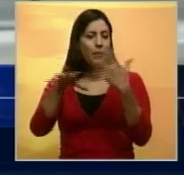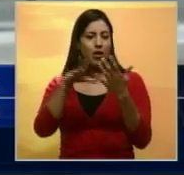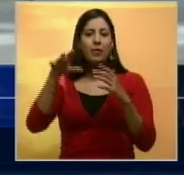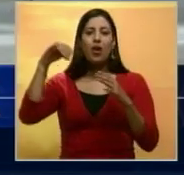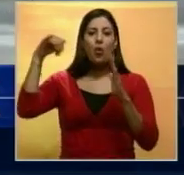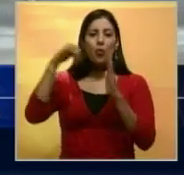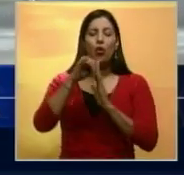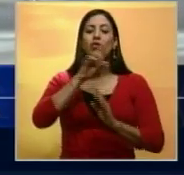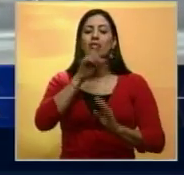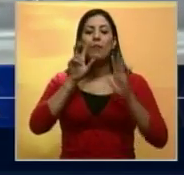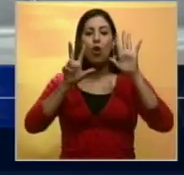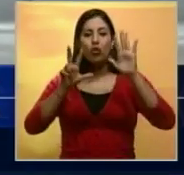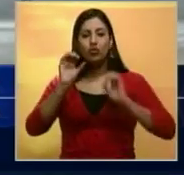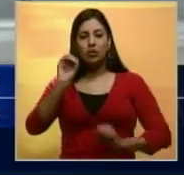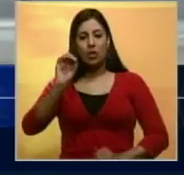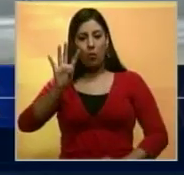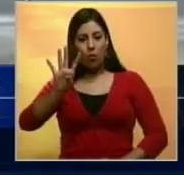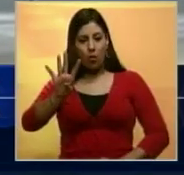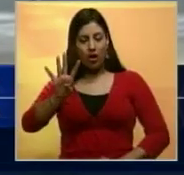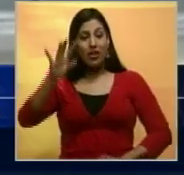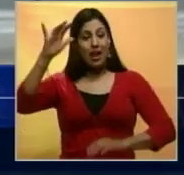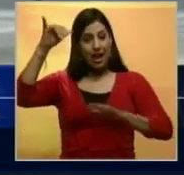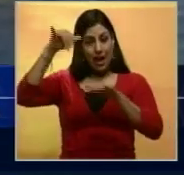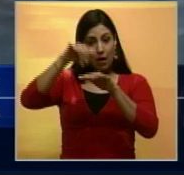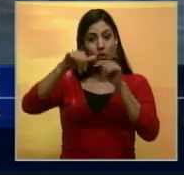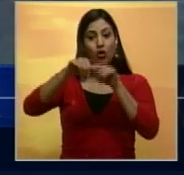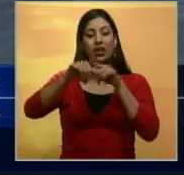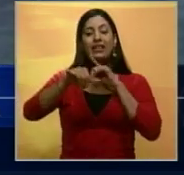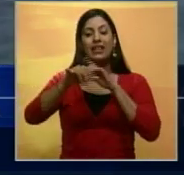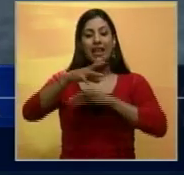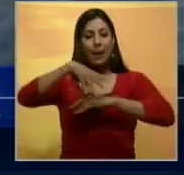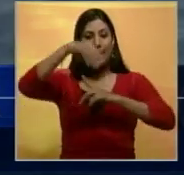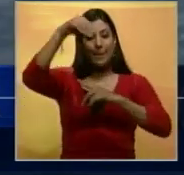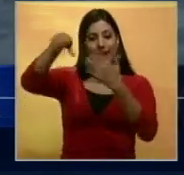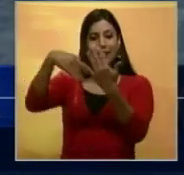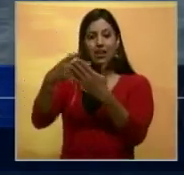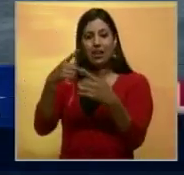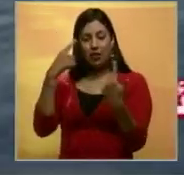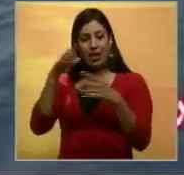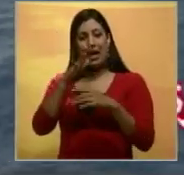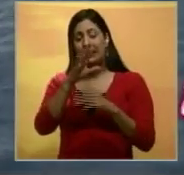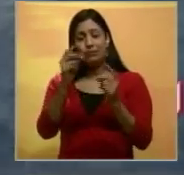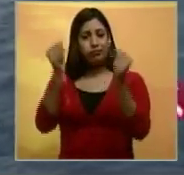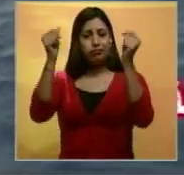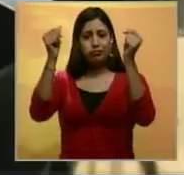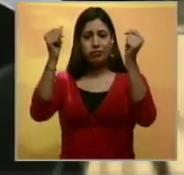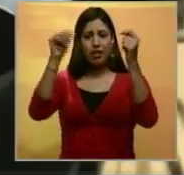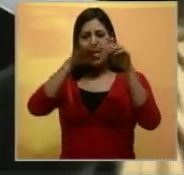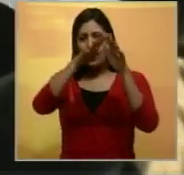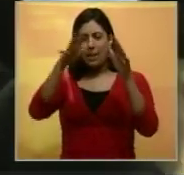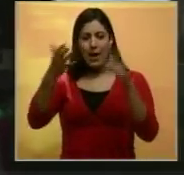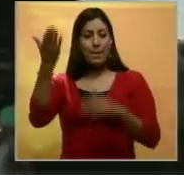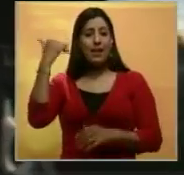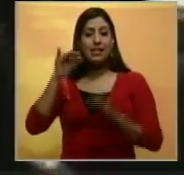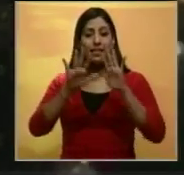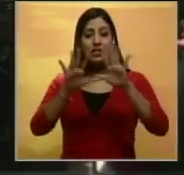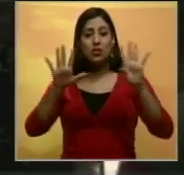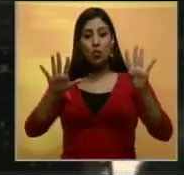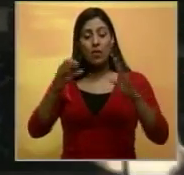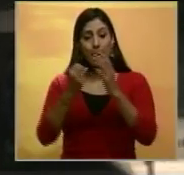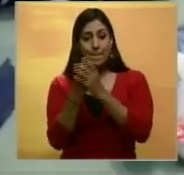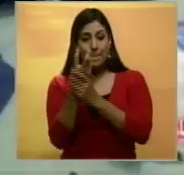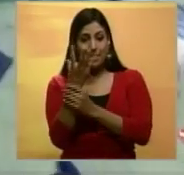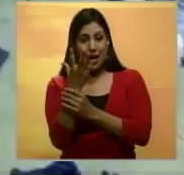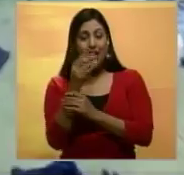vuelo 804 de Egypt Air. El avión cubría la ruta París-El Cairo cuando desapareció de los radares el pasado 19 de